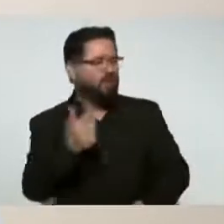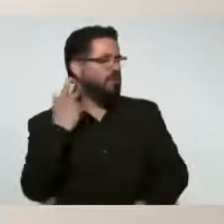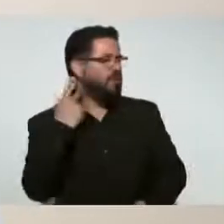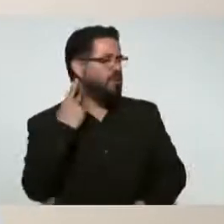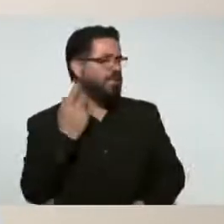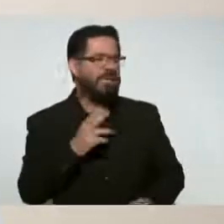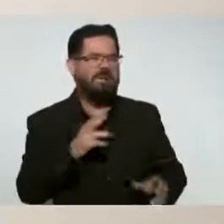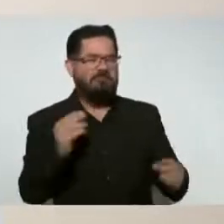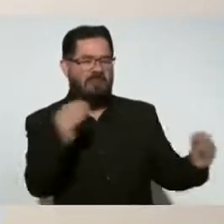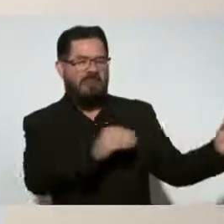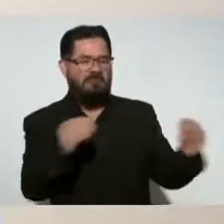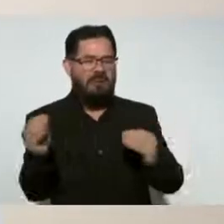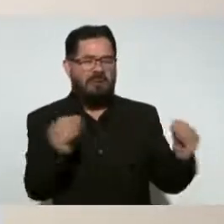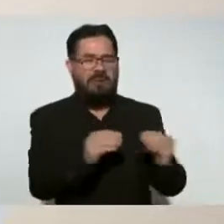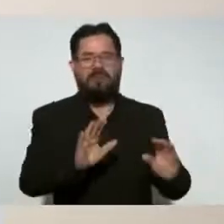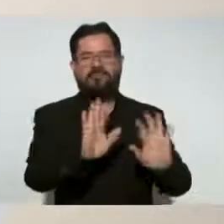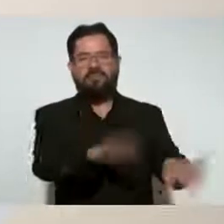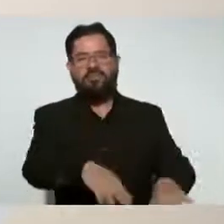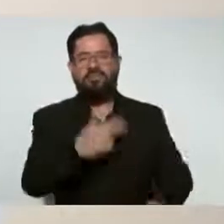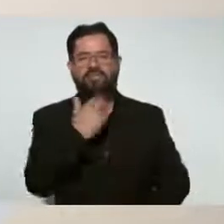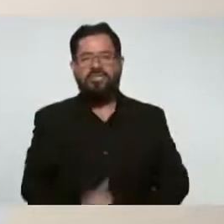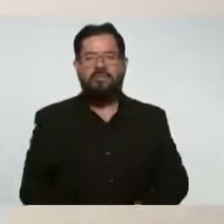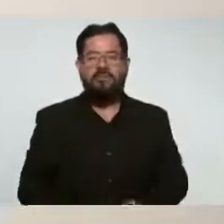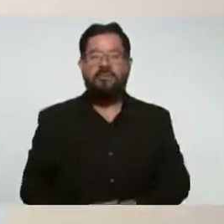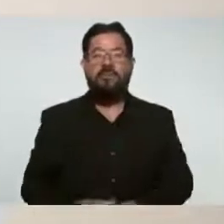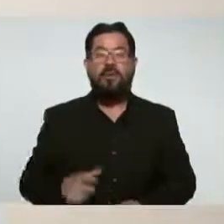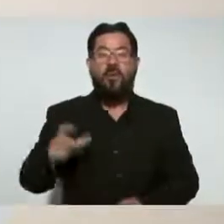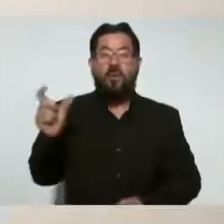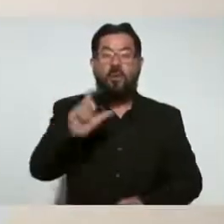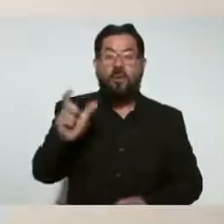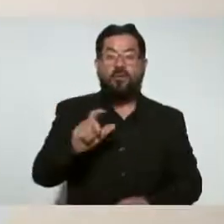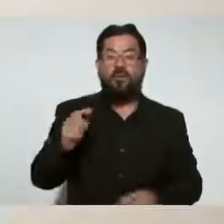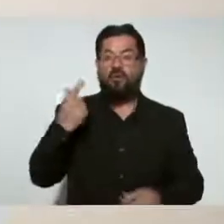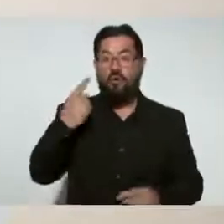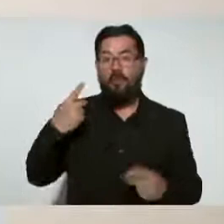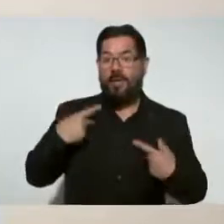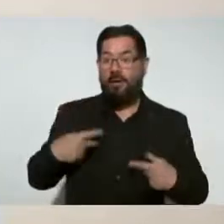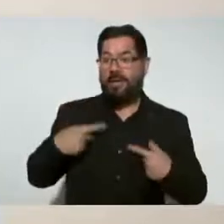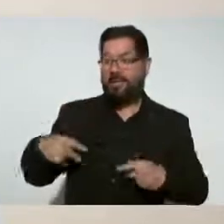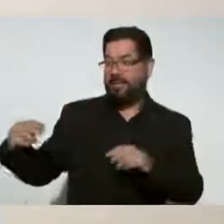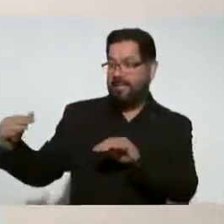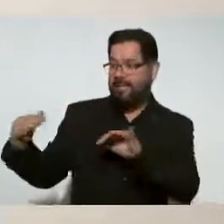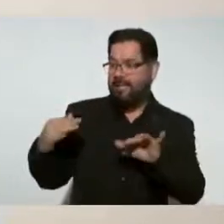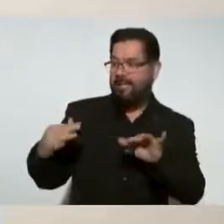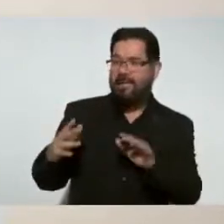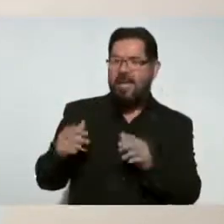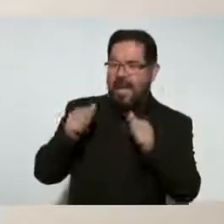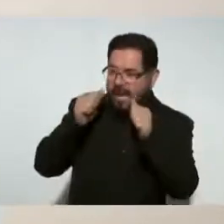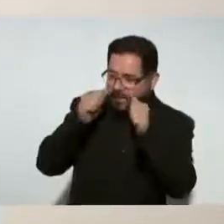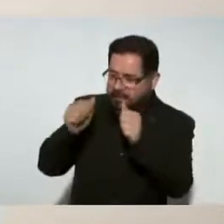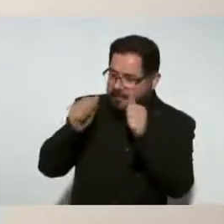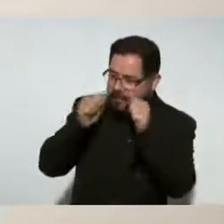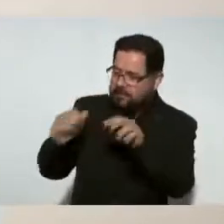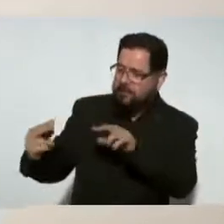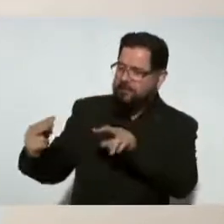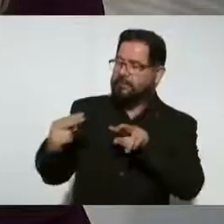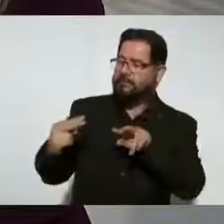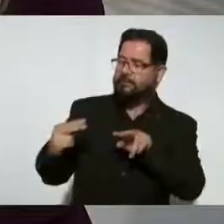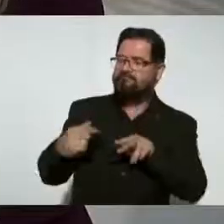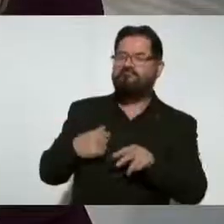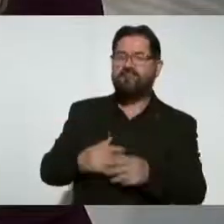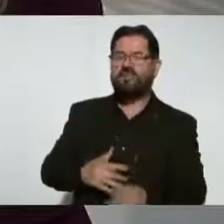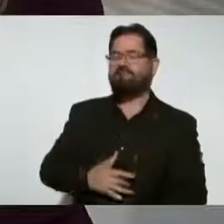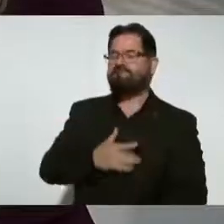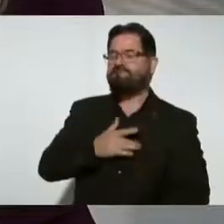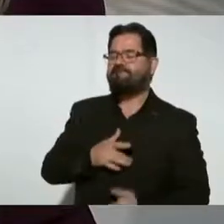politiquería. Y cuando uno escucha a los ciudadanos con atención, puede atenderlos y cuando es posible atenderlos